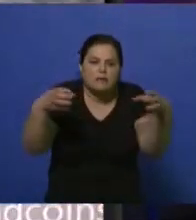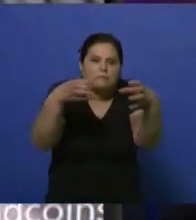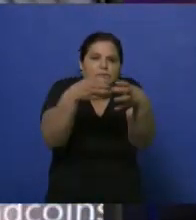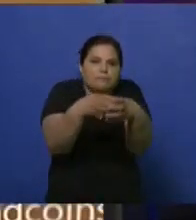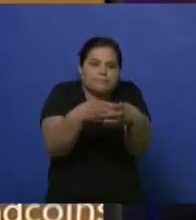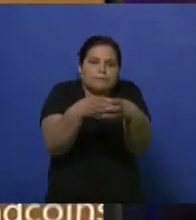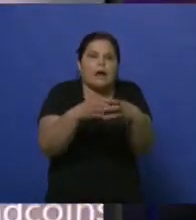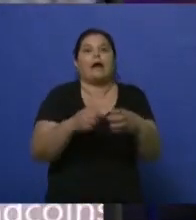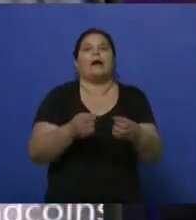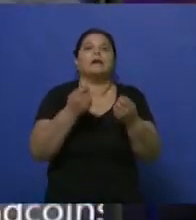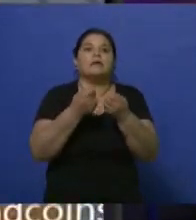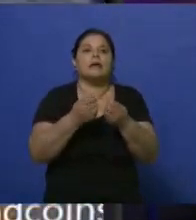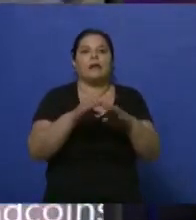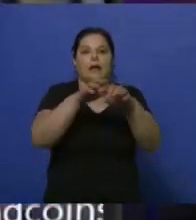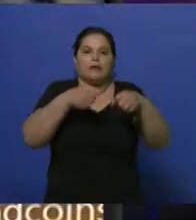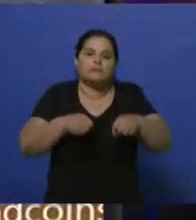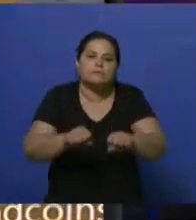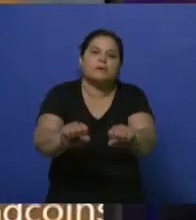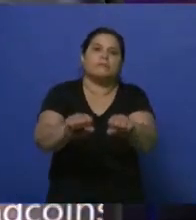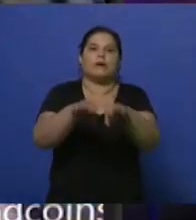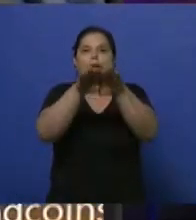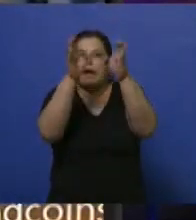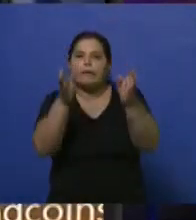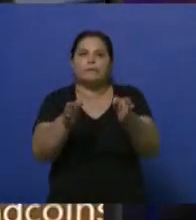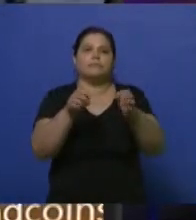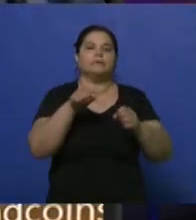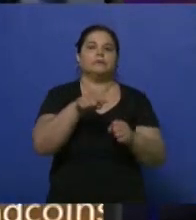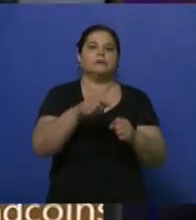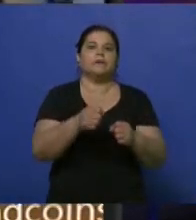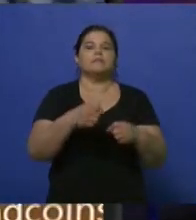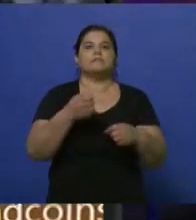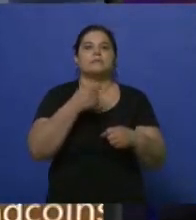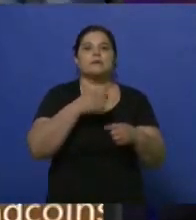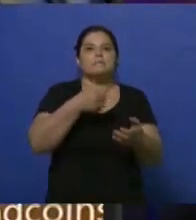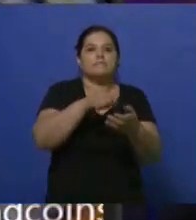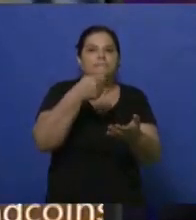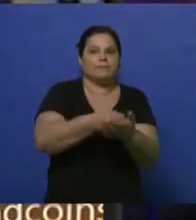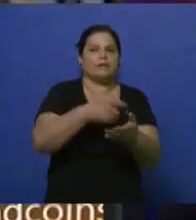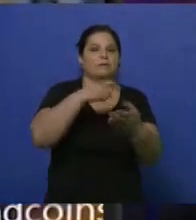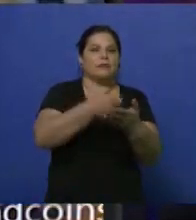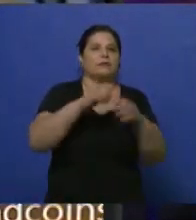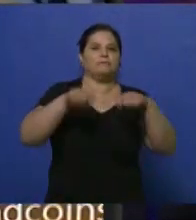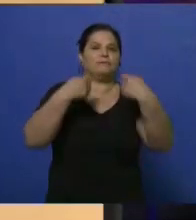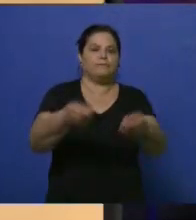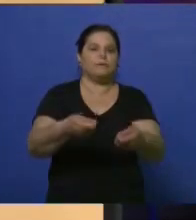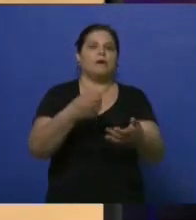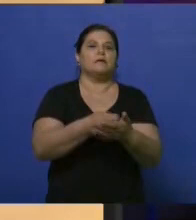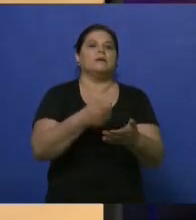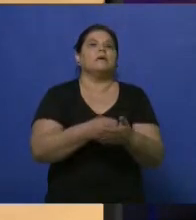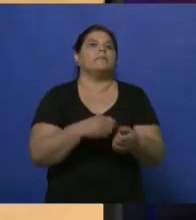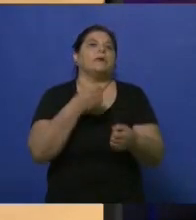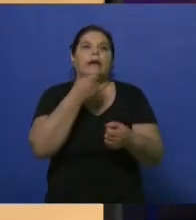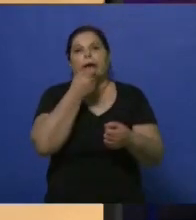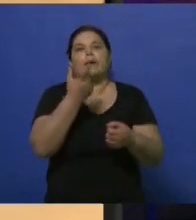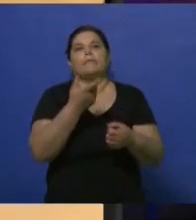a los almacenes, en realidad, aumentos de precios en septiembre para los productos de canasta básica, te diría. Harinas,